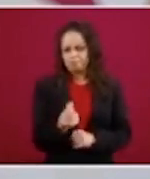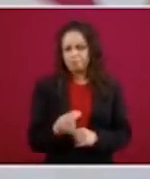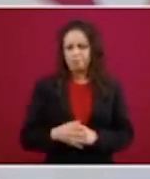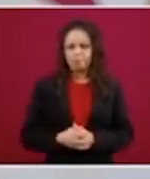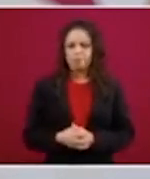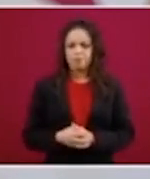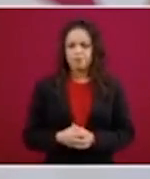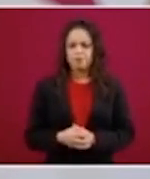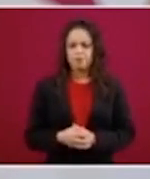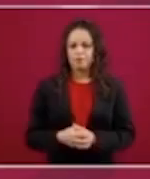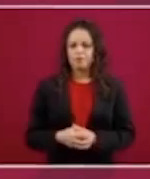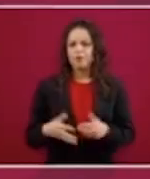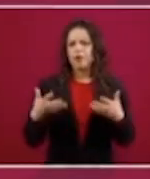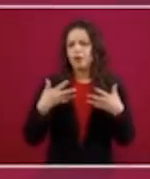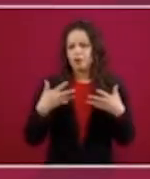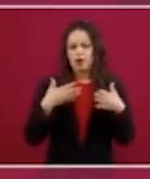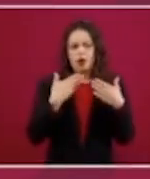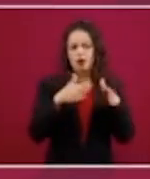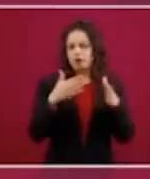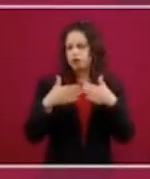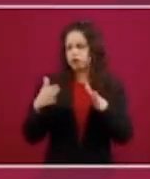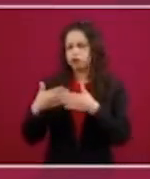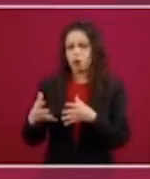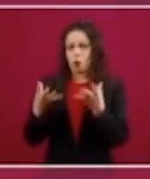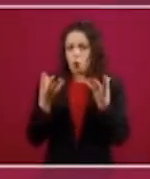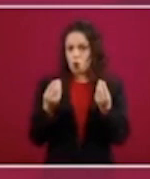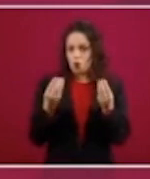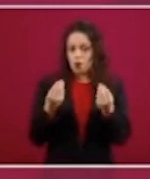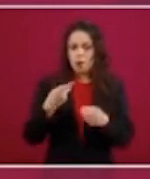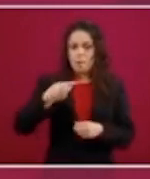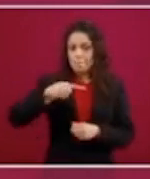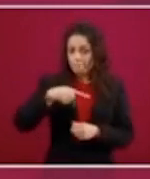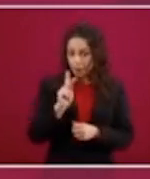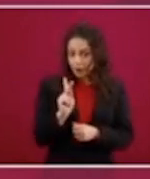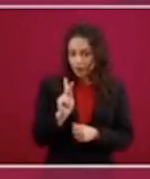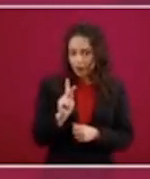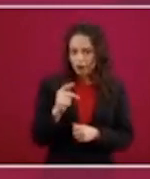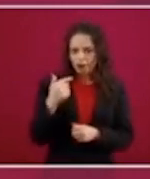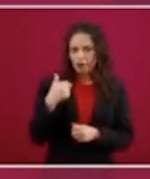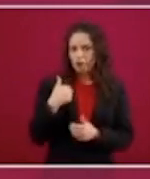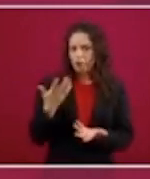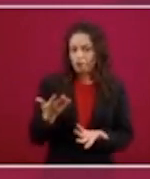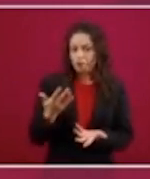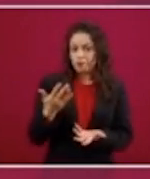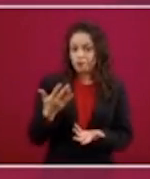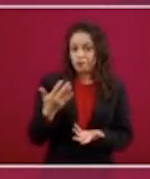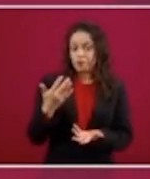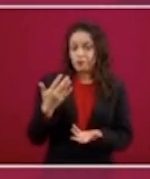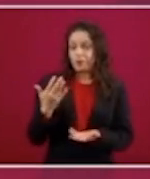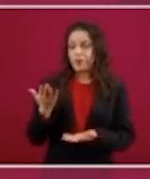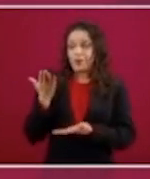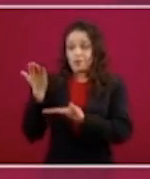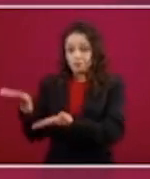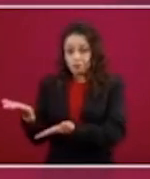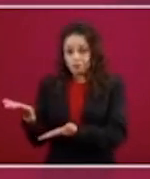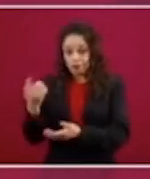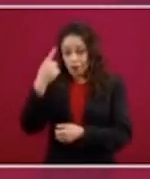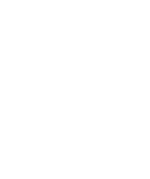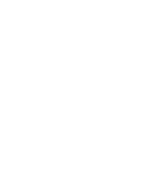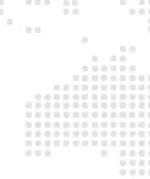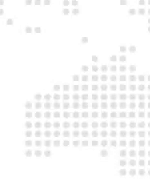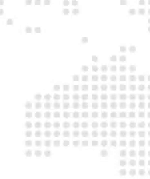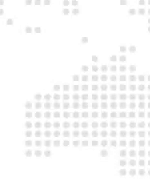líneas de créditos abiertas, pero no queremos endeudar al país.